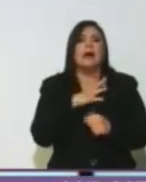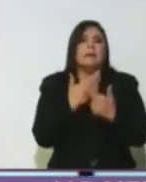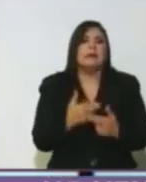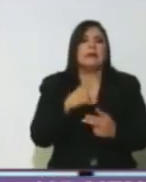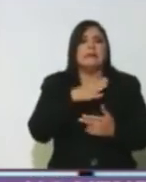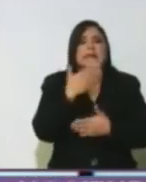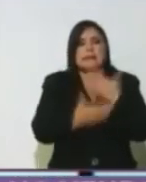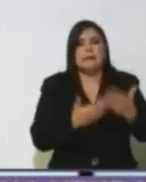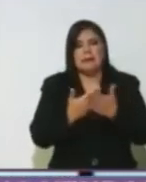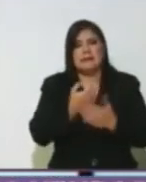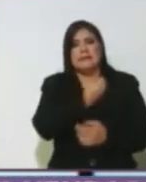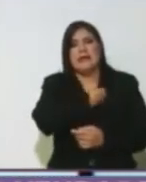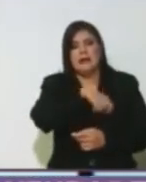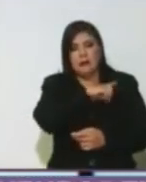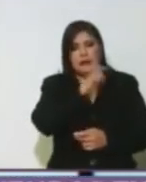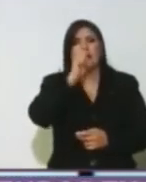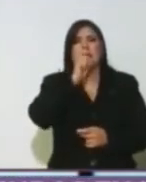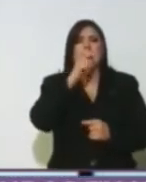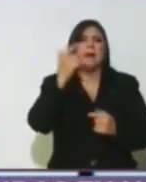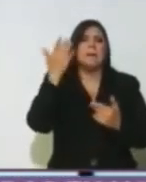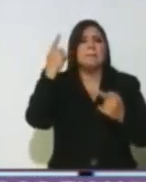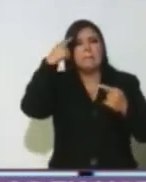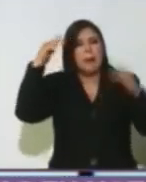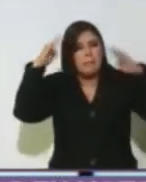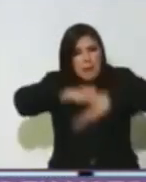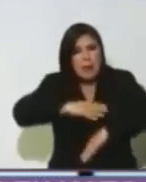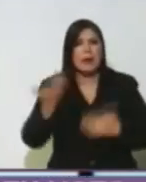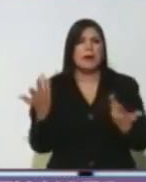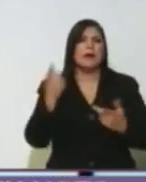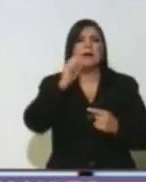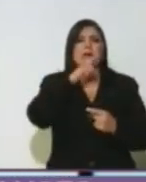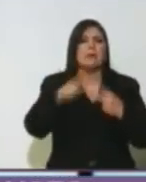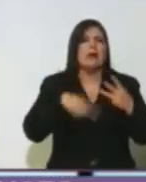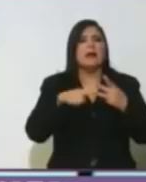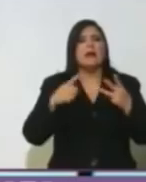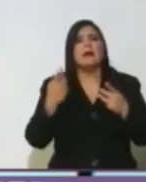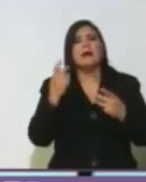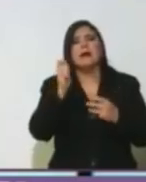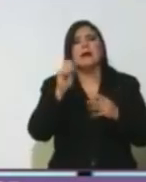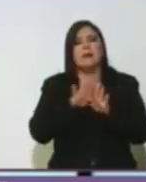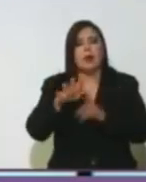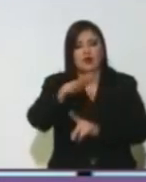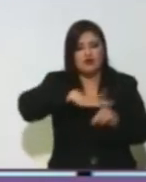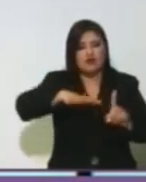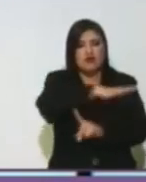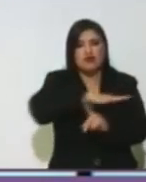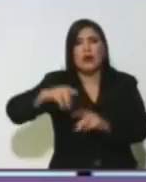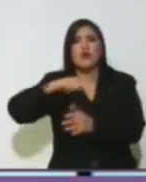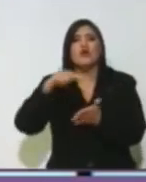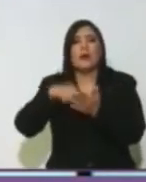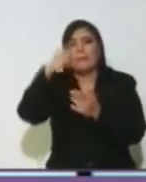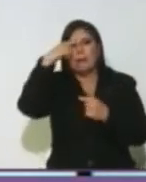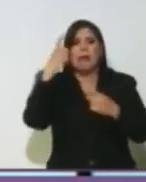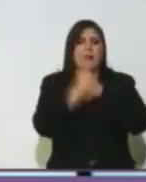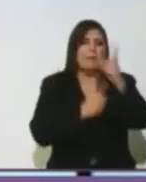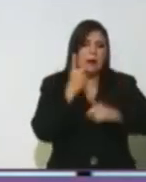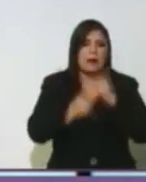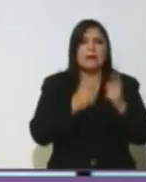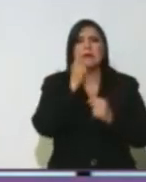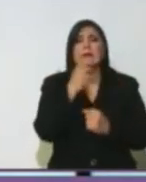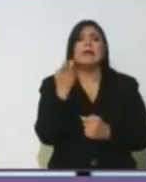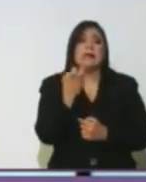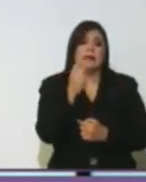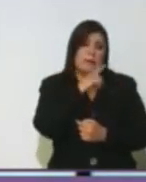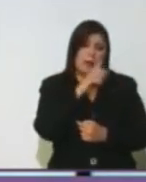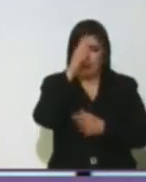de entretenimiento que tenga áreas de deporte llevar también como le dice alejandra también coincidimos